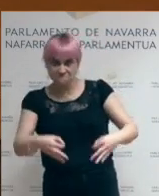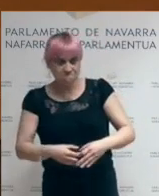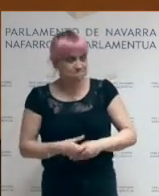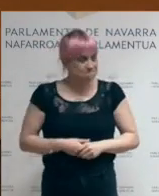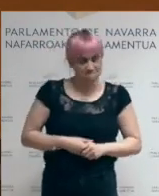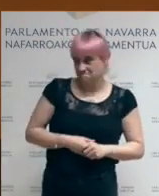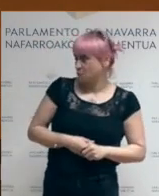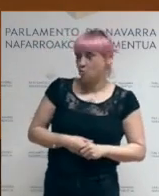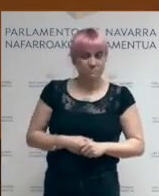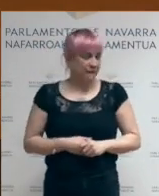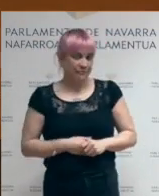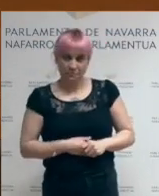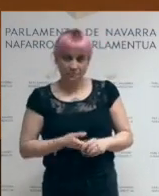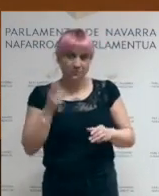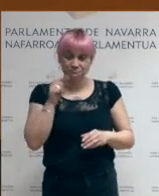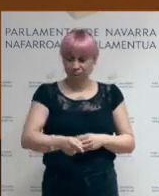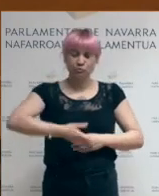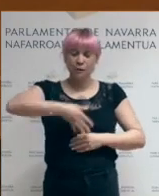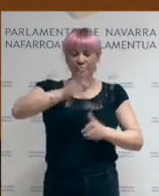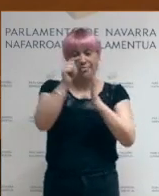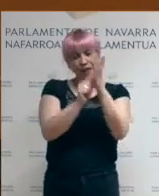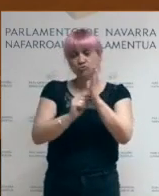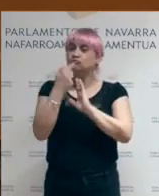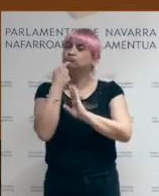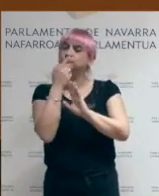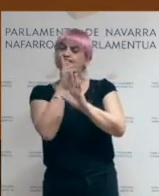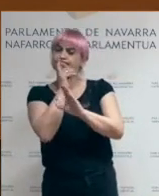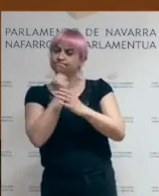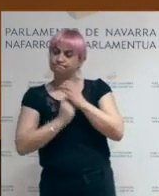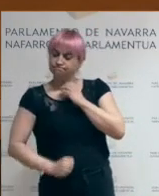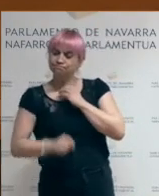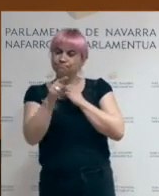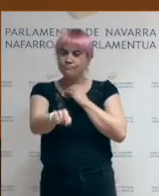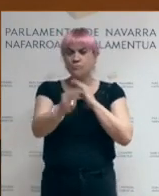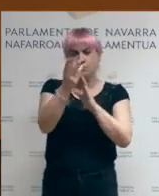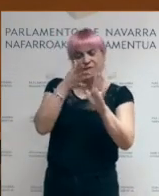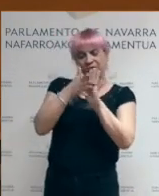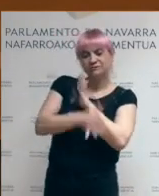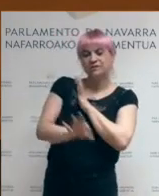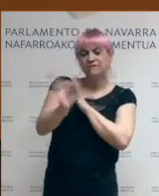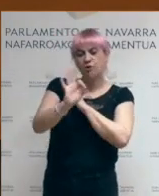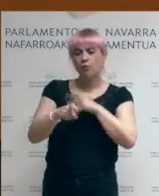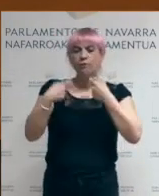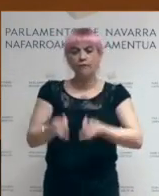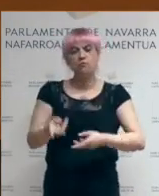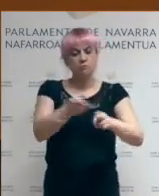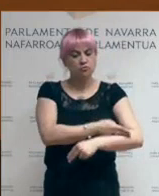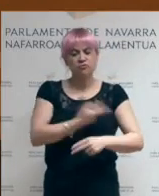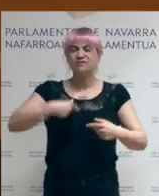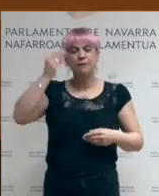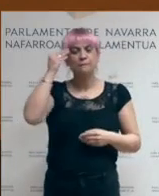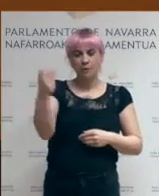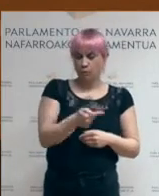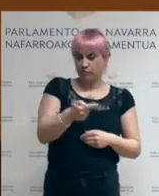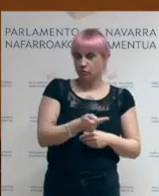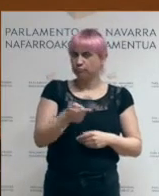y se lo voy a rebatir con datos que usted no ha citado en la moción. Usted describe y pone en marcha una moción desde el prejuicio,